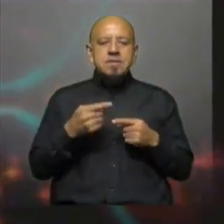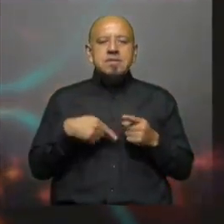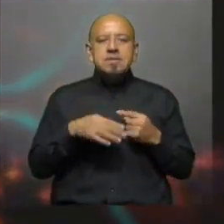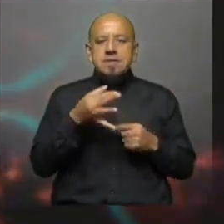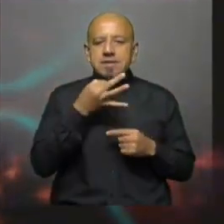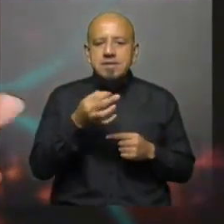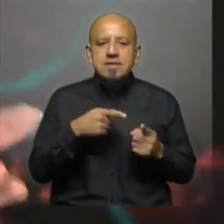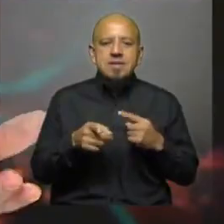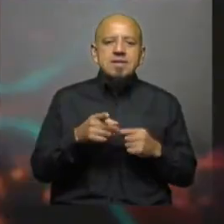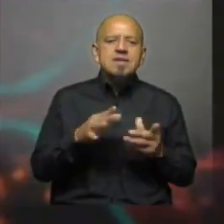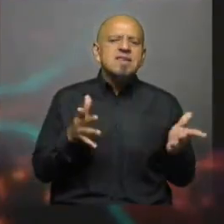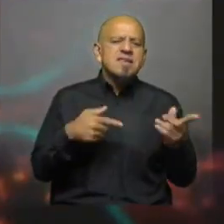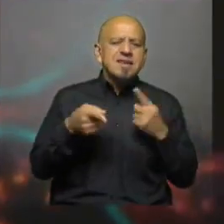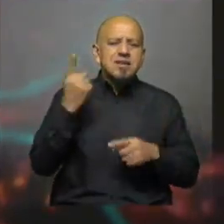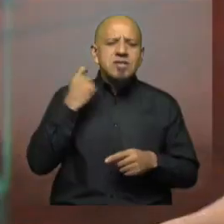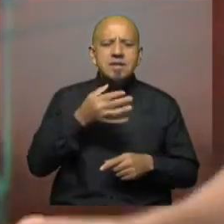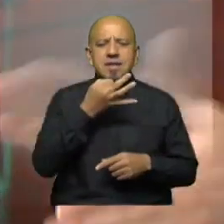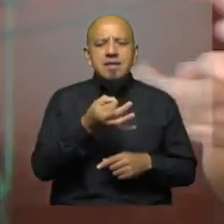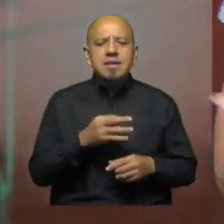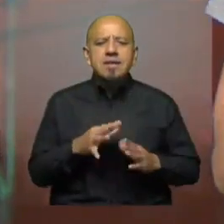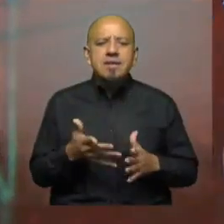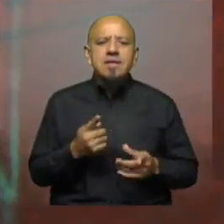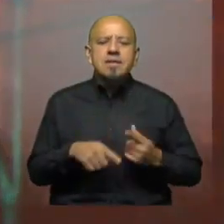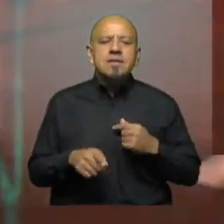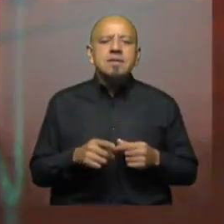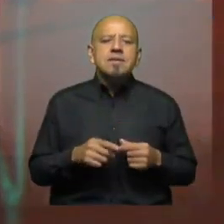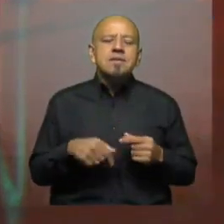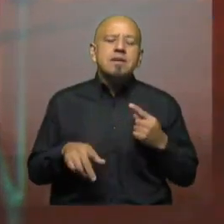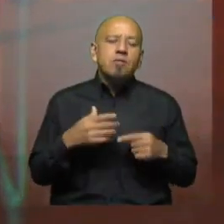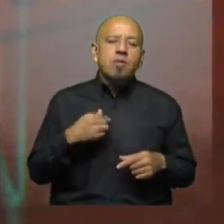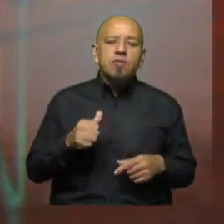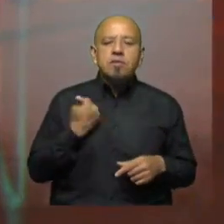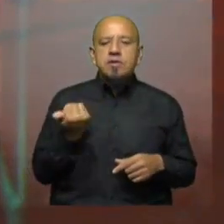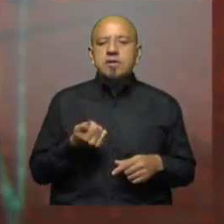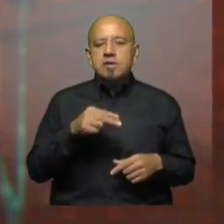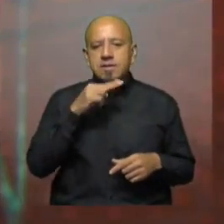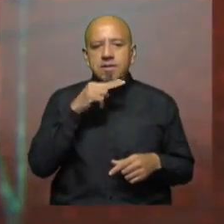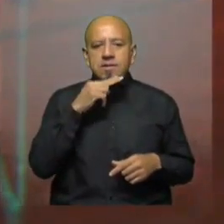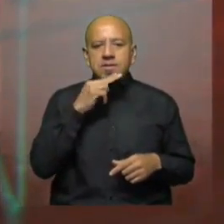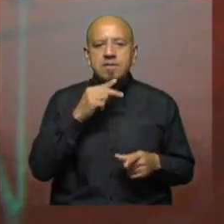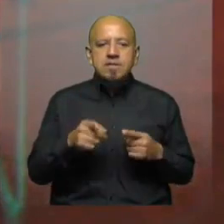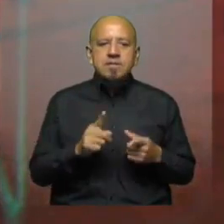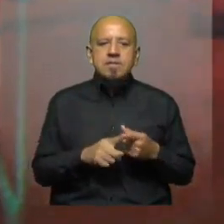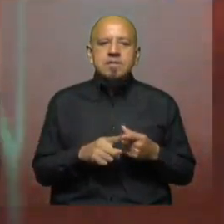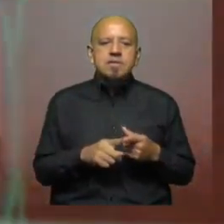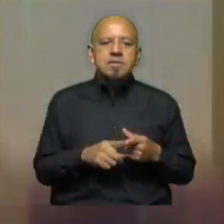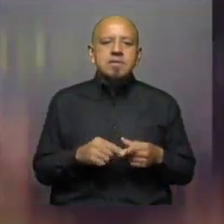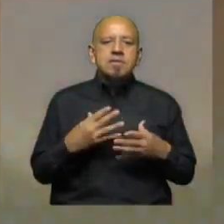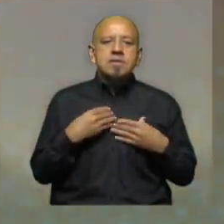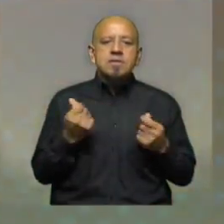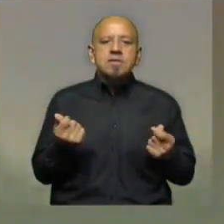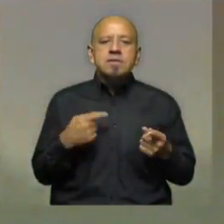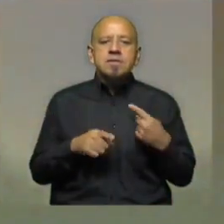dijiste, ¿qué dije ayer? ¿Qué dije? Me equivoqué. Disfrutemos del viernes, el cuerpo lo sabe, los cuerpos sienten